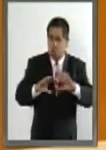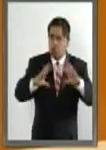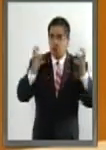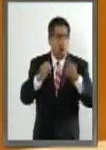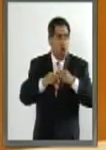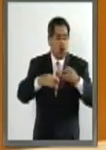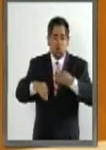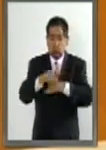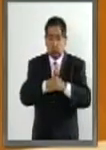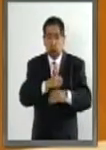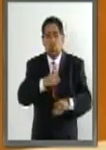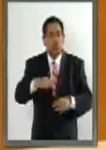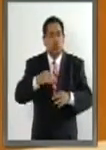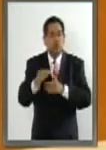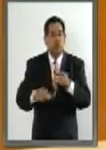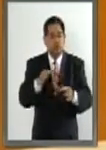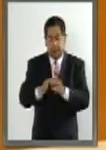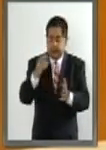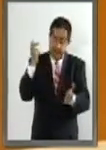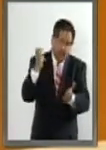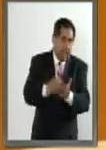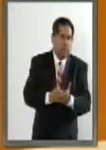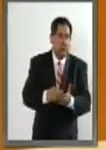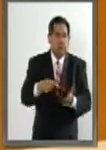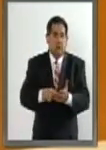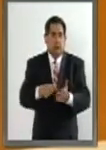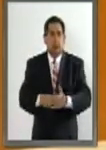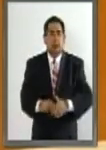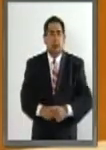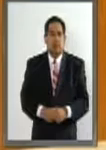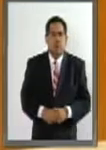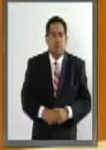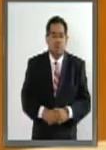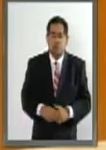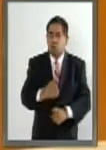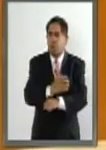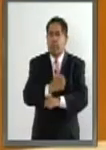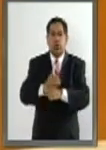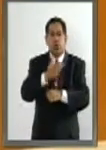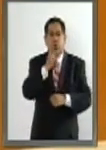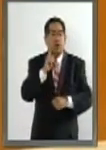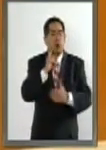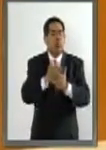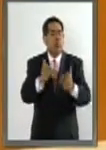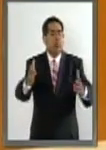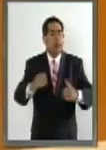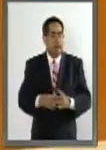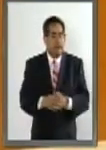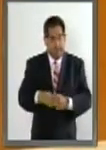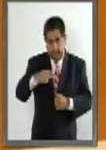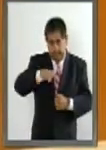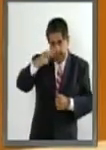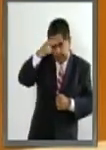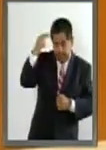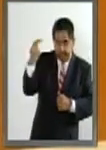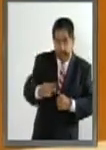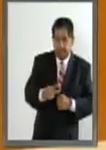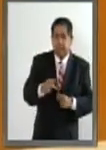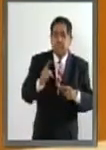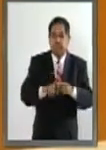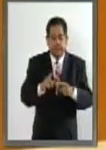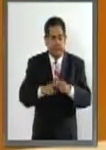conjunto cumpla estas disposiciones. Compañeras y compañeros, México es